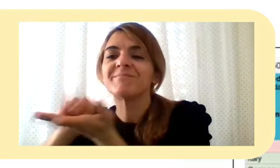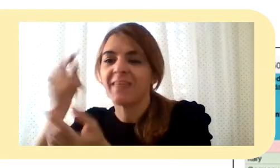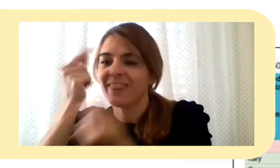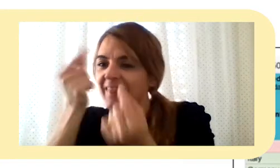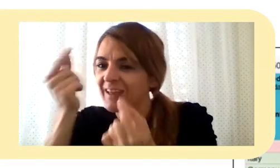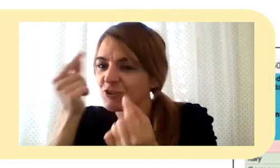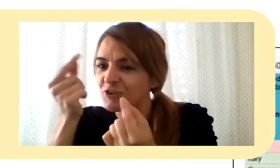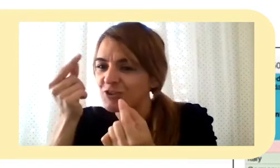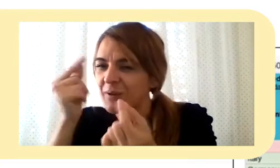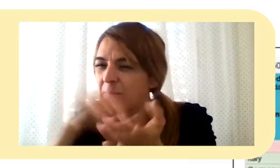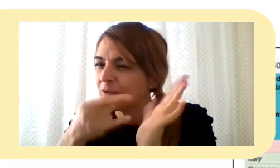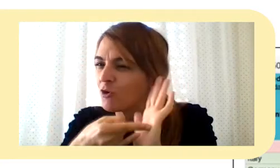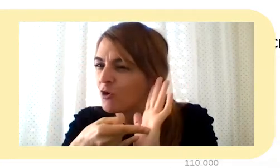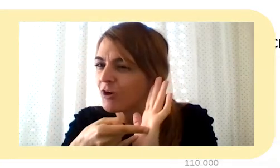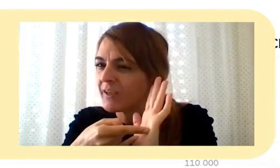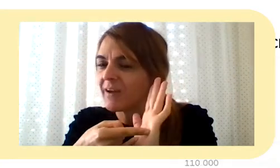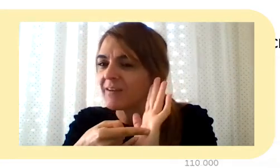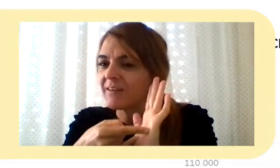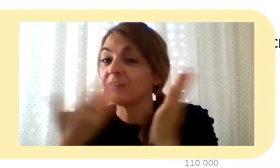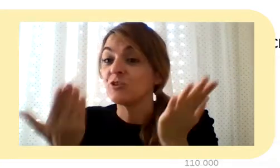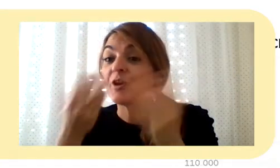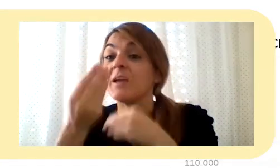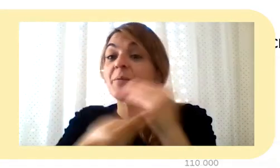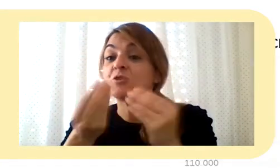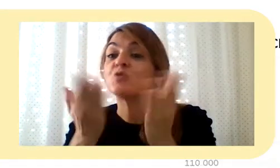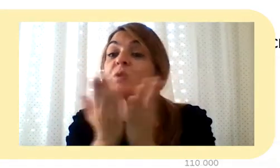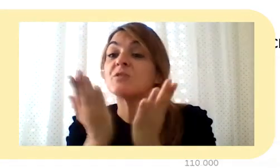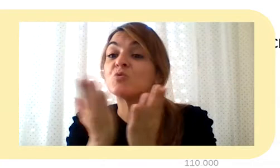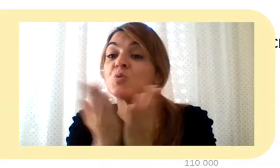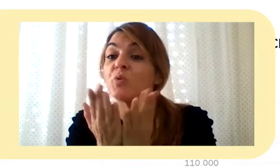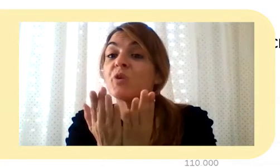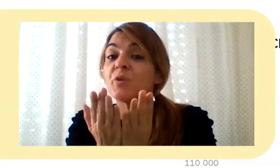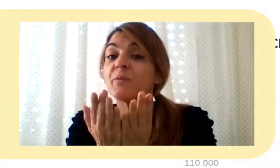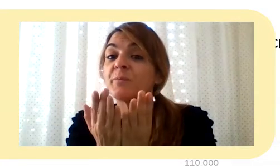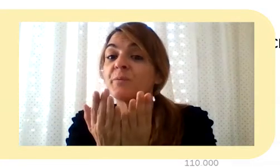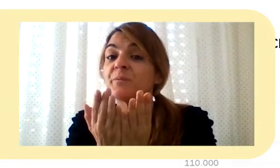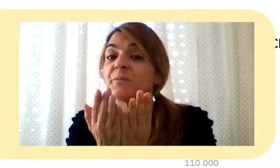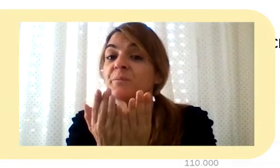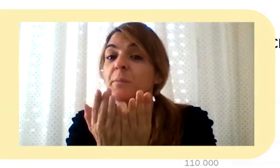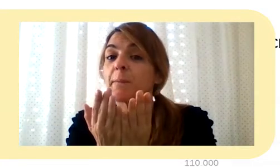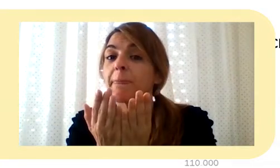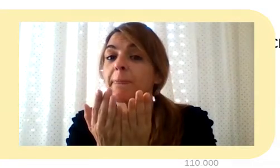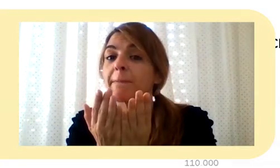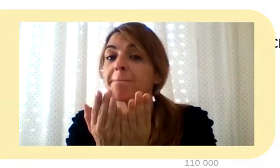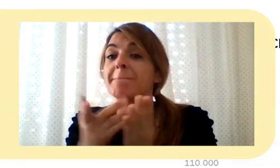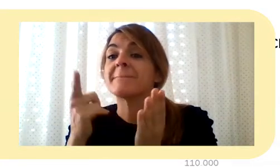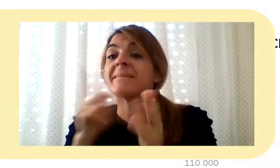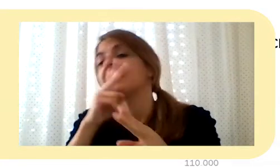metodológico. Total, que hicimos un estudio que ya publicamos en la revista Gaceta